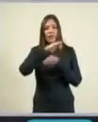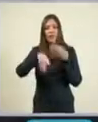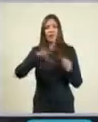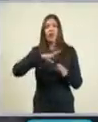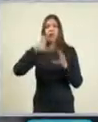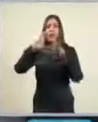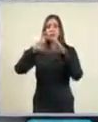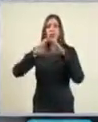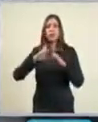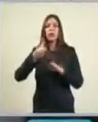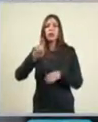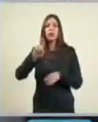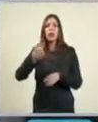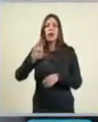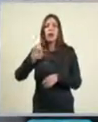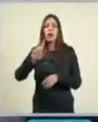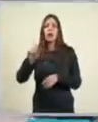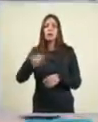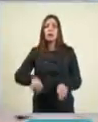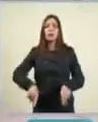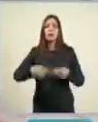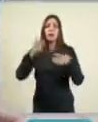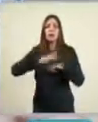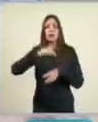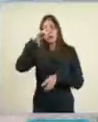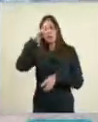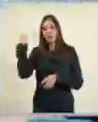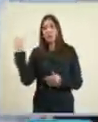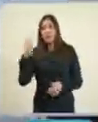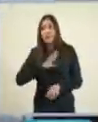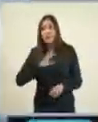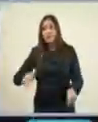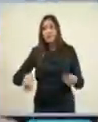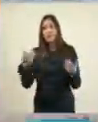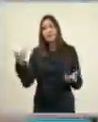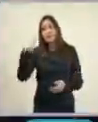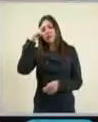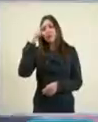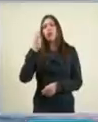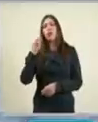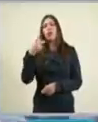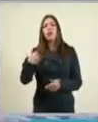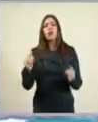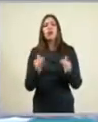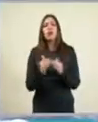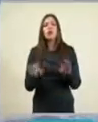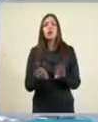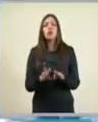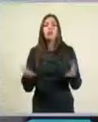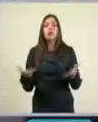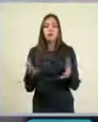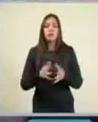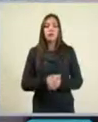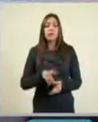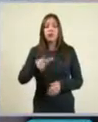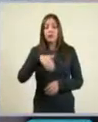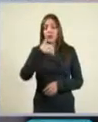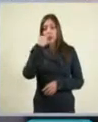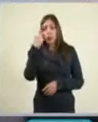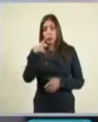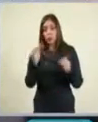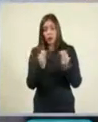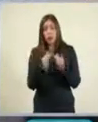de calabaza. ¿En Esa es serio la, lo venden? es de la manera más sencilla, así es. No, pero ¿y cómo lo hacemos en nuestra casa? En nuestra casa, si nos queremos a lo